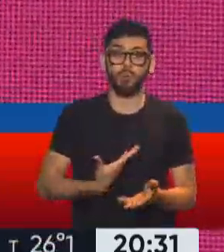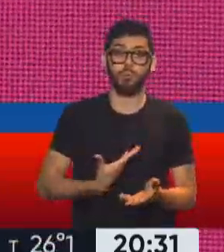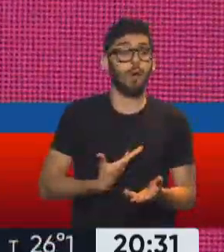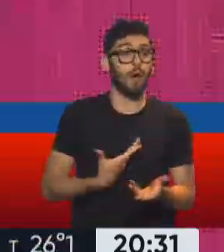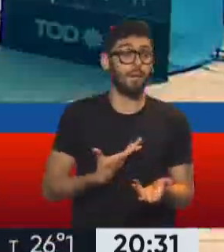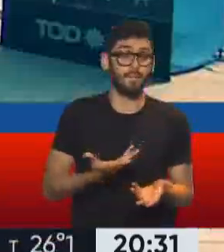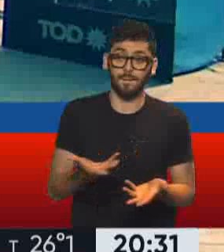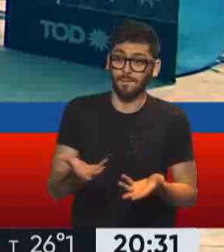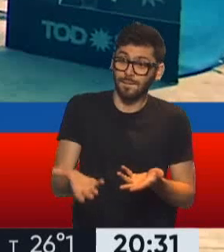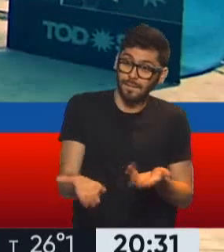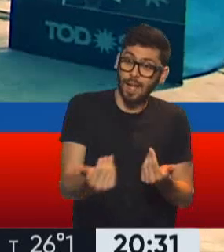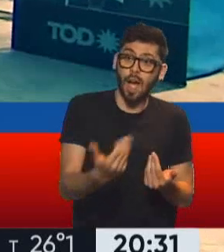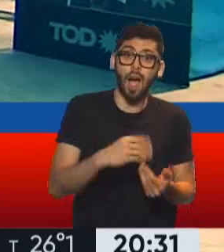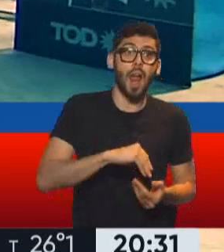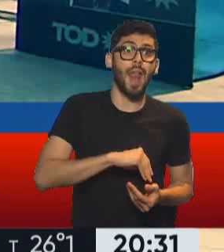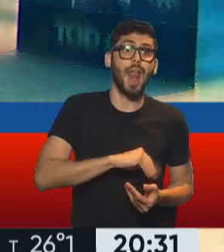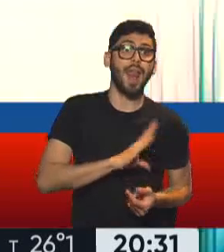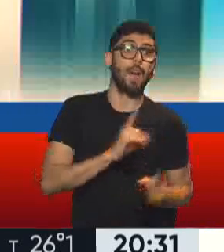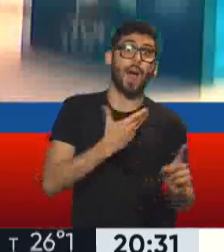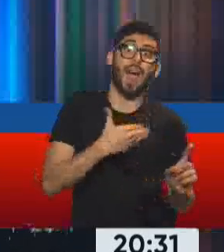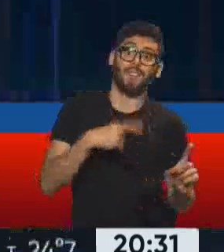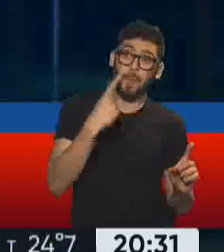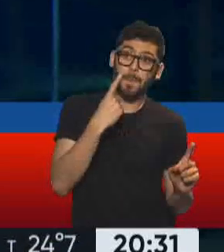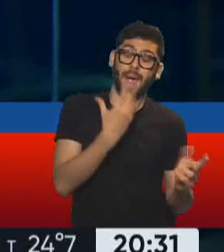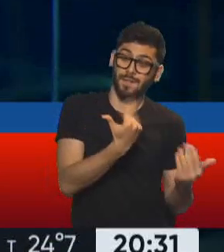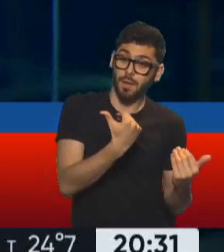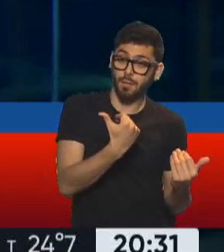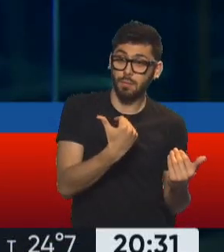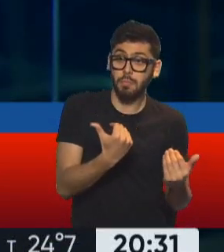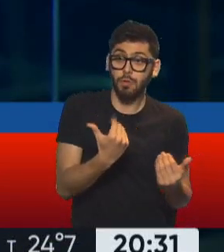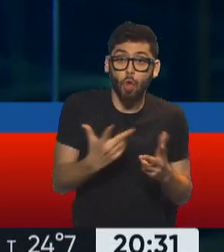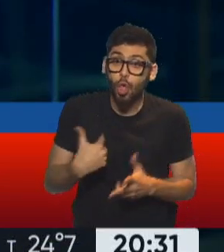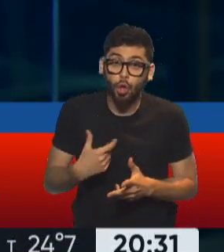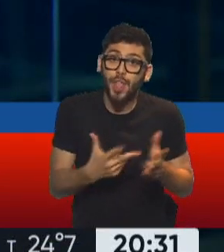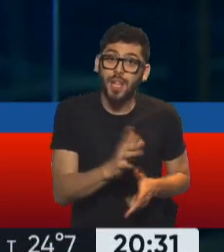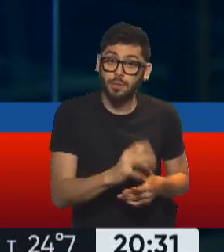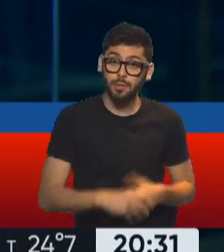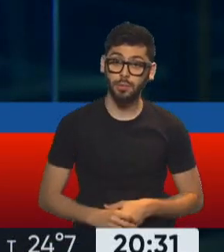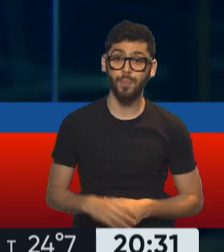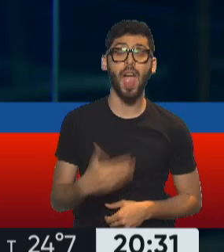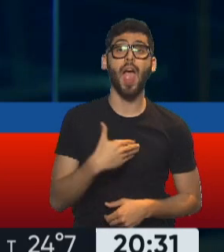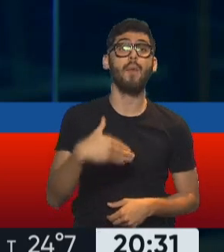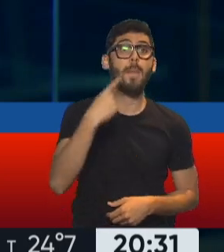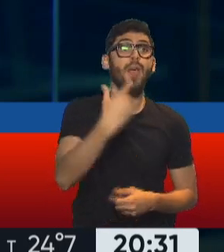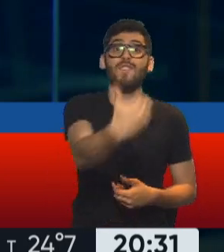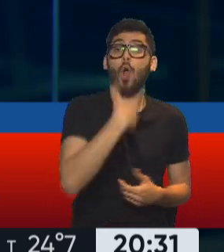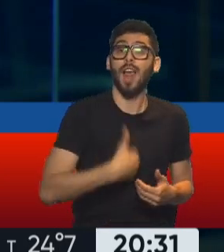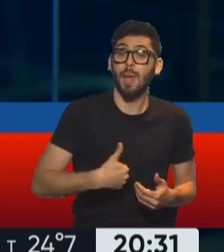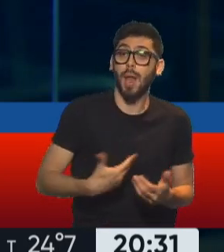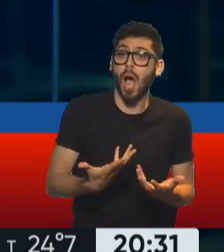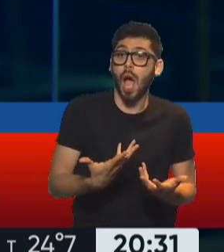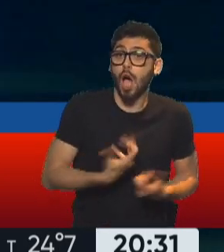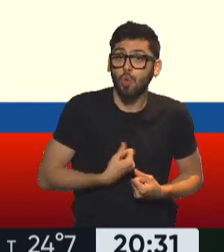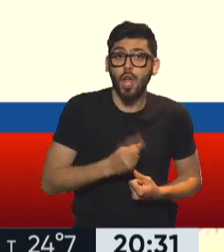Monetario Internacional. No lo digo yo, lo dicen ellos. Y el fondo vino a la Argentina a ayudar. El fondo no hace